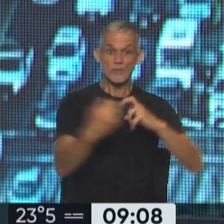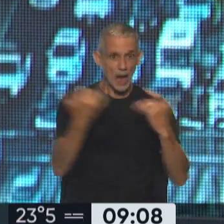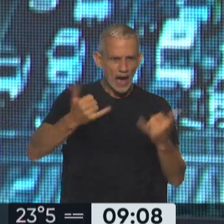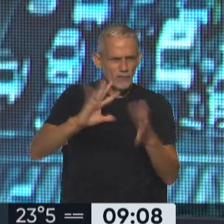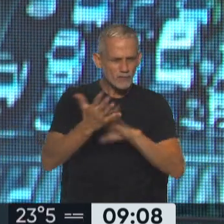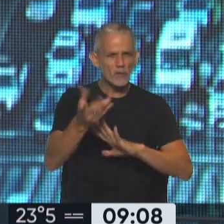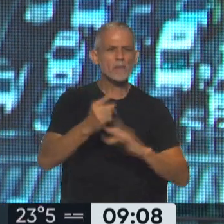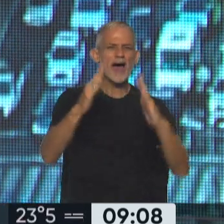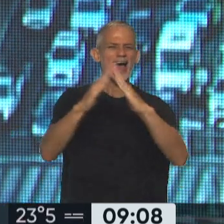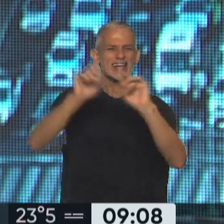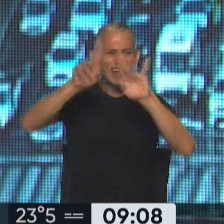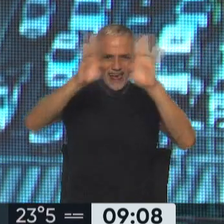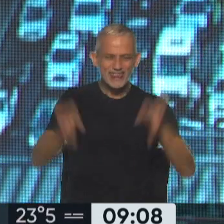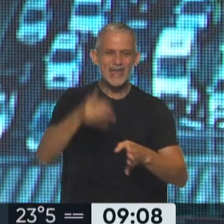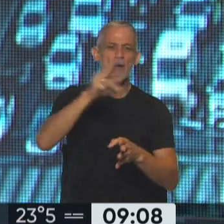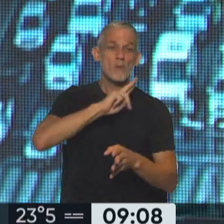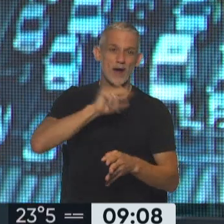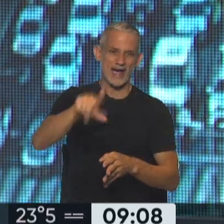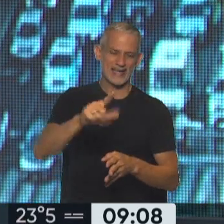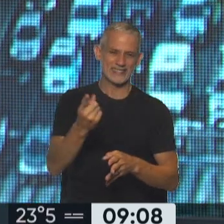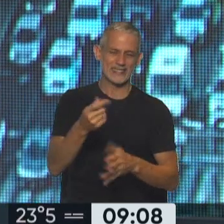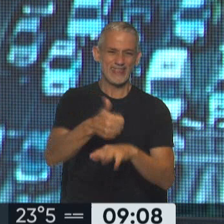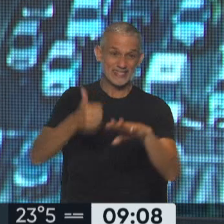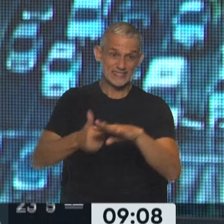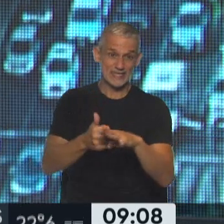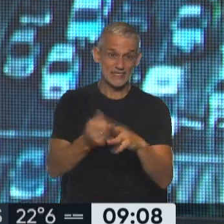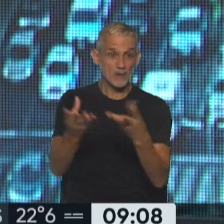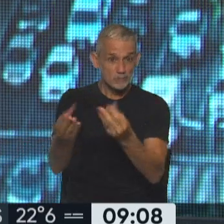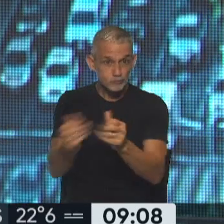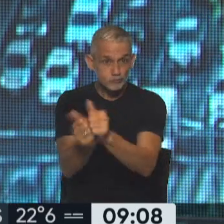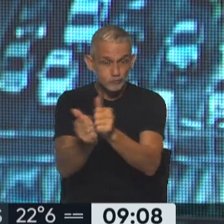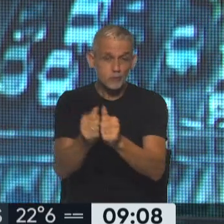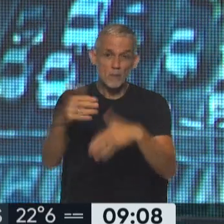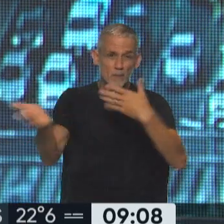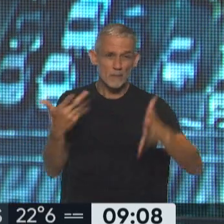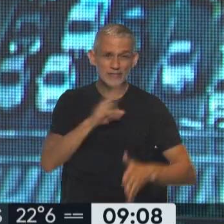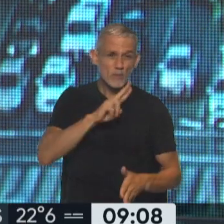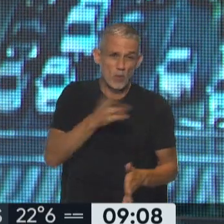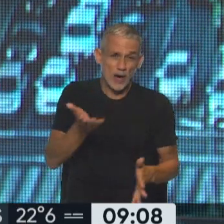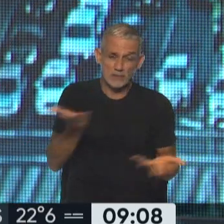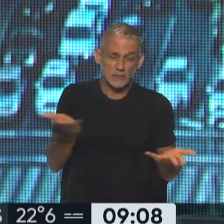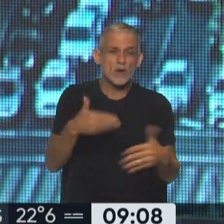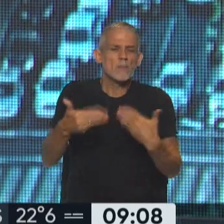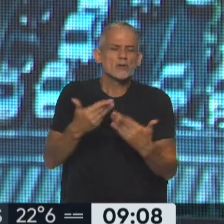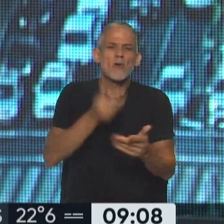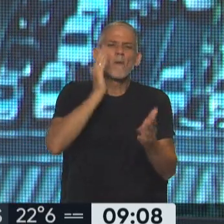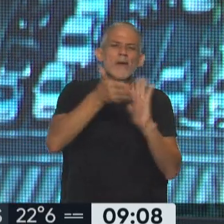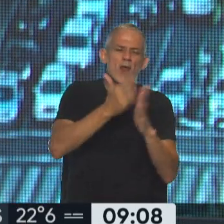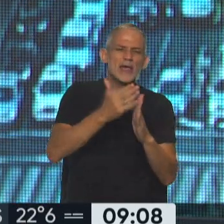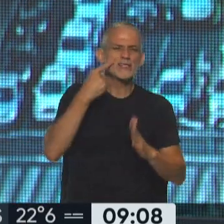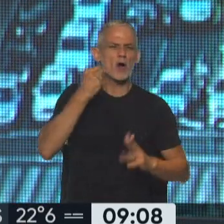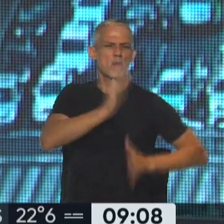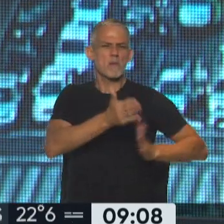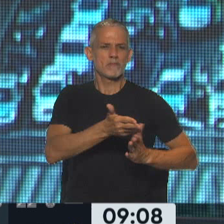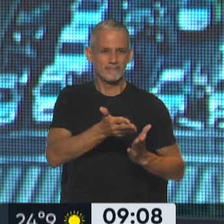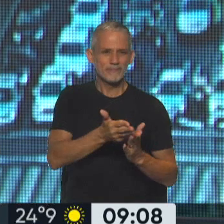dispositivos. Están las casas de las mujeres y las disidencias que hacen acompañamientos a mujeres, a vecinas que pasan por un proceso de violencia machista